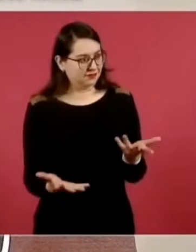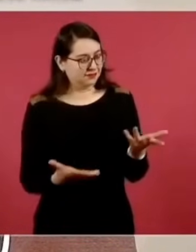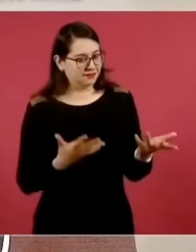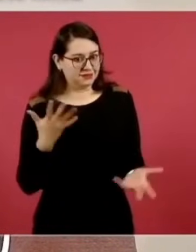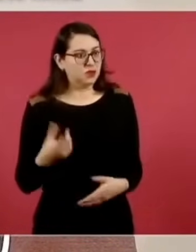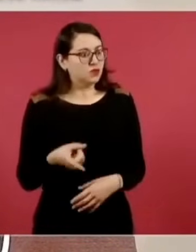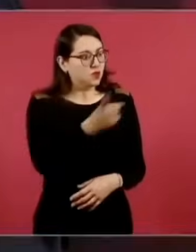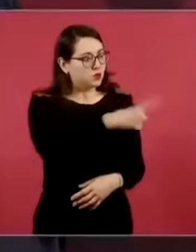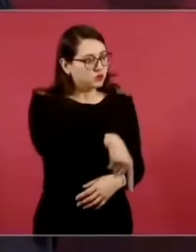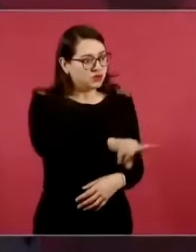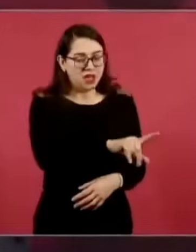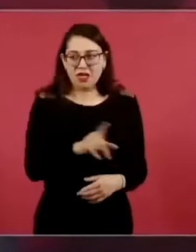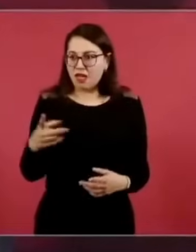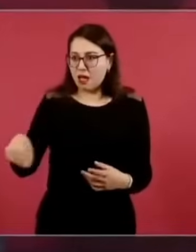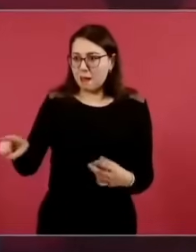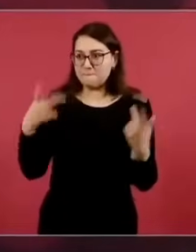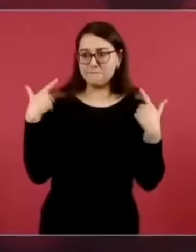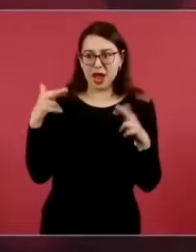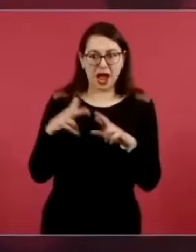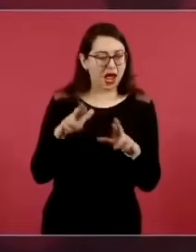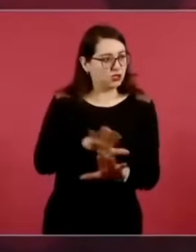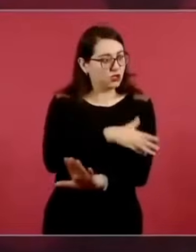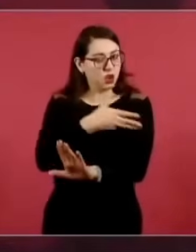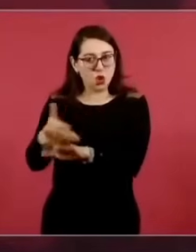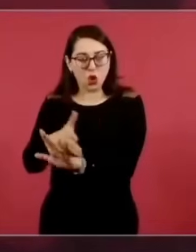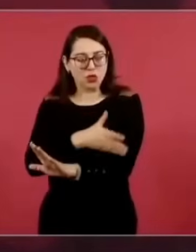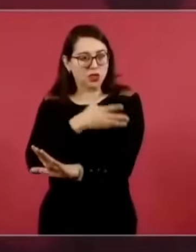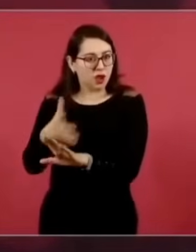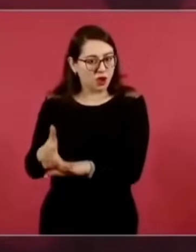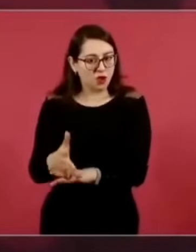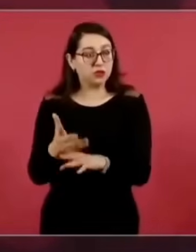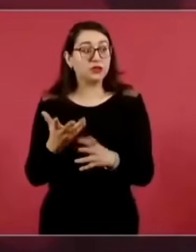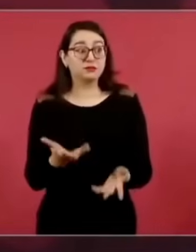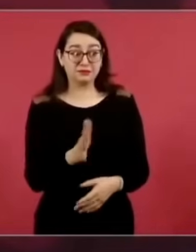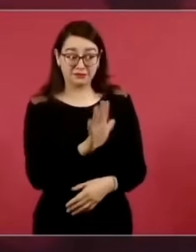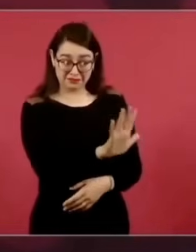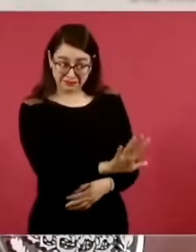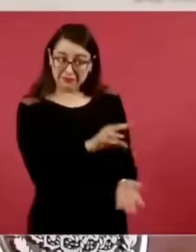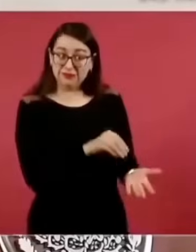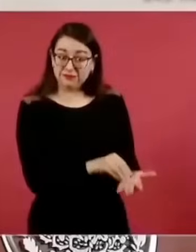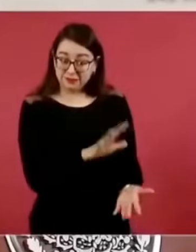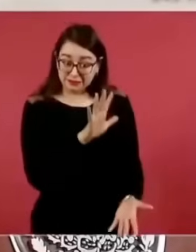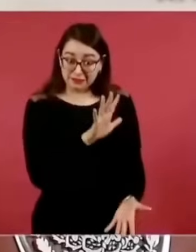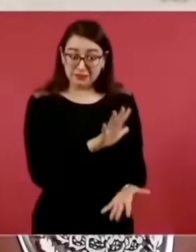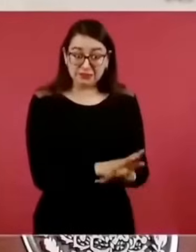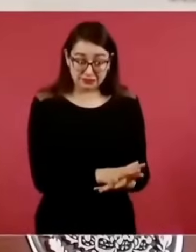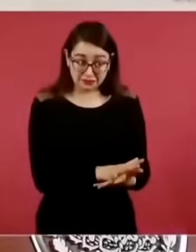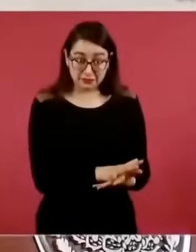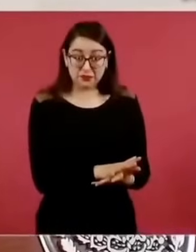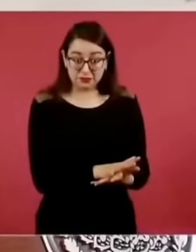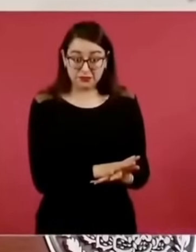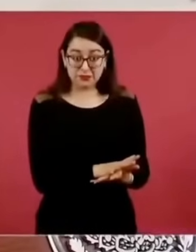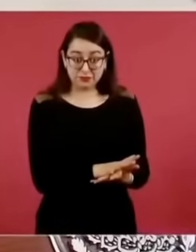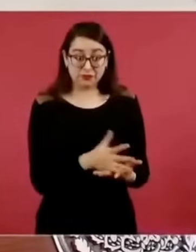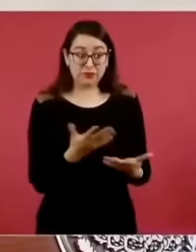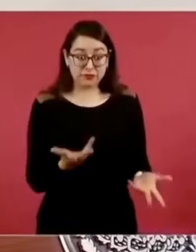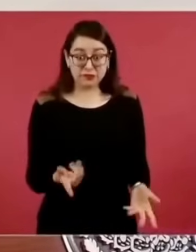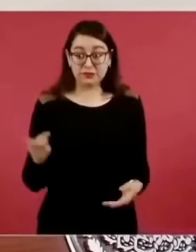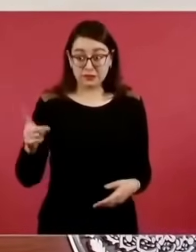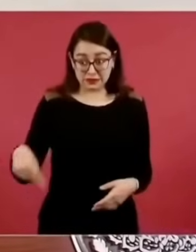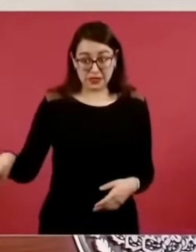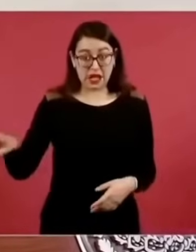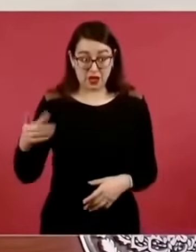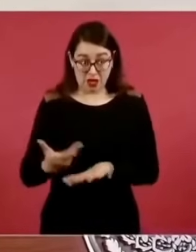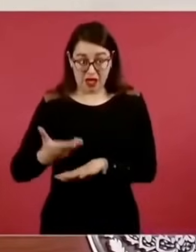continúan haciendo eso, le voy a devolver a los campesinos el Mauser con el que hicieron la